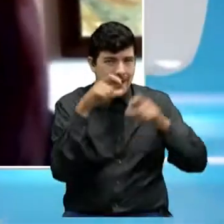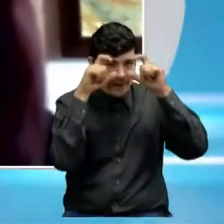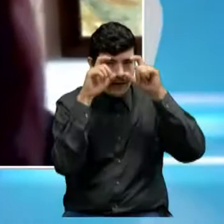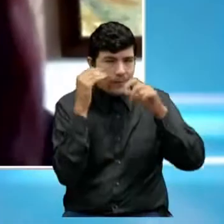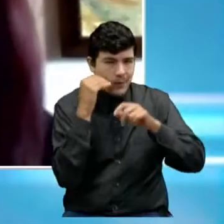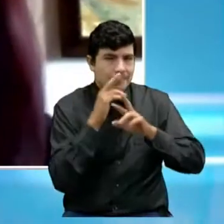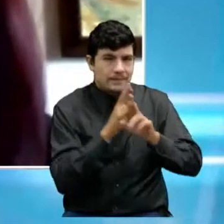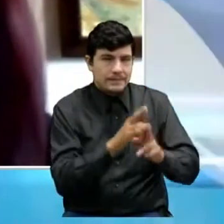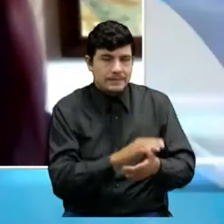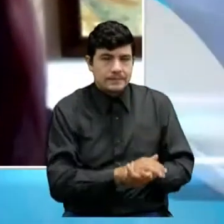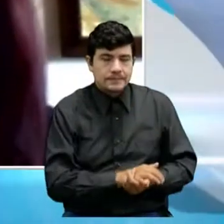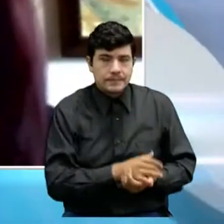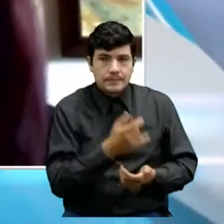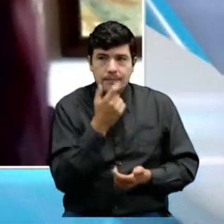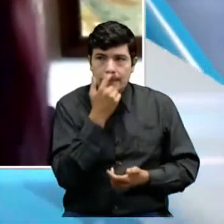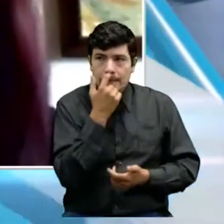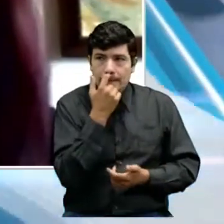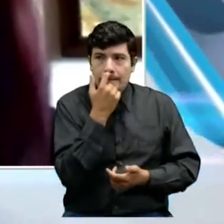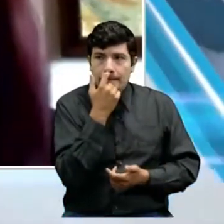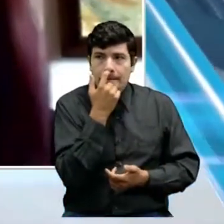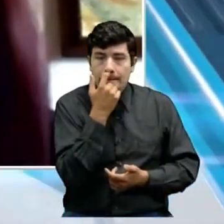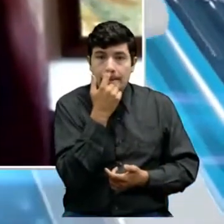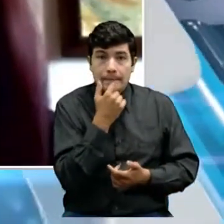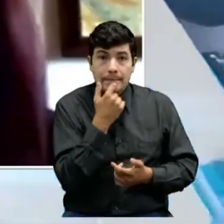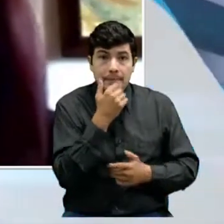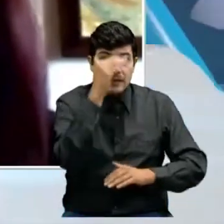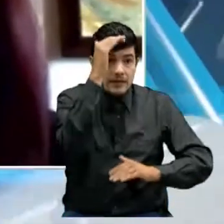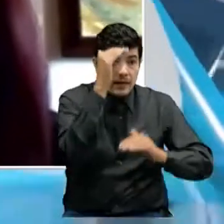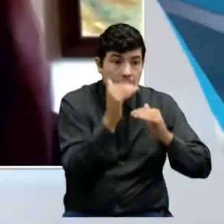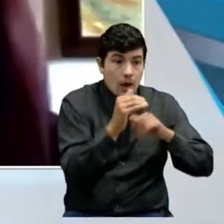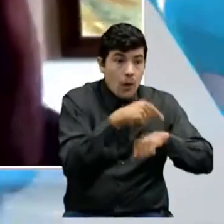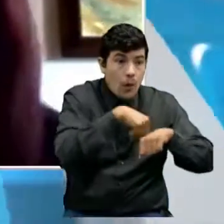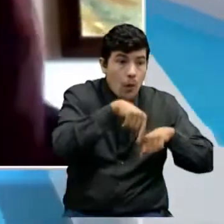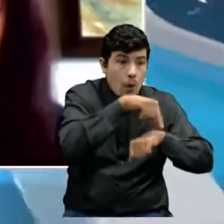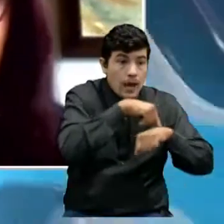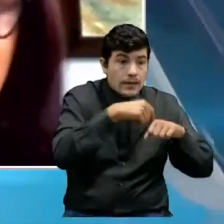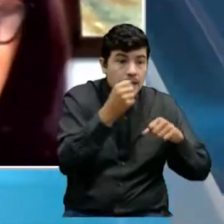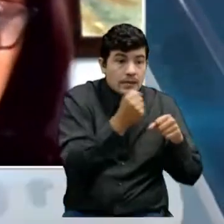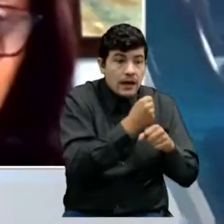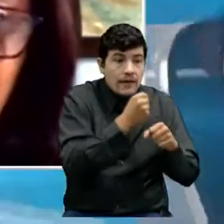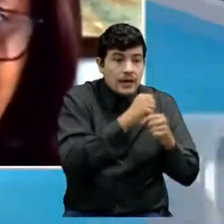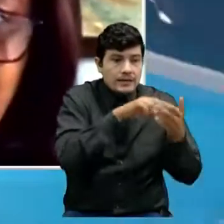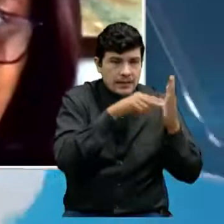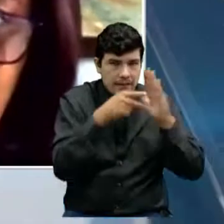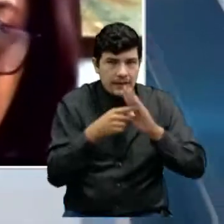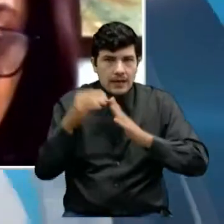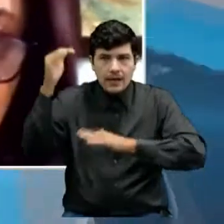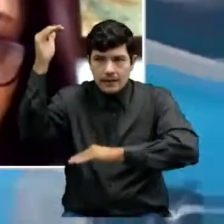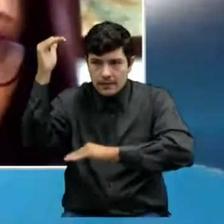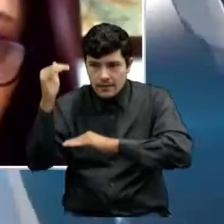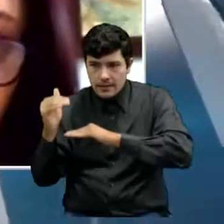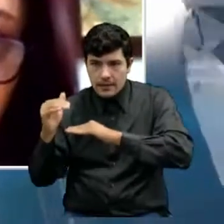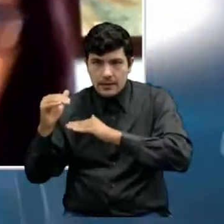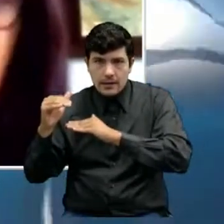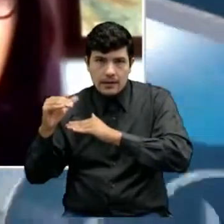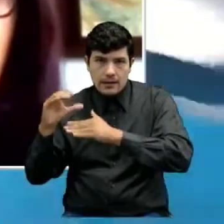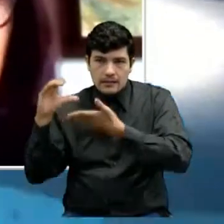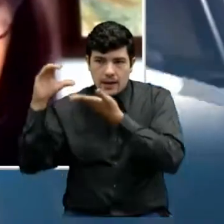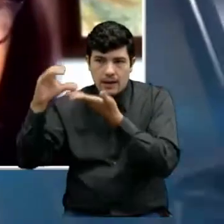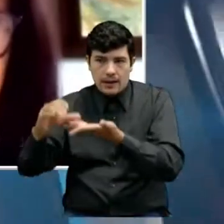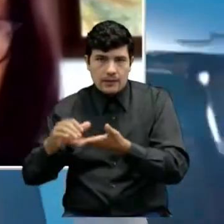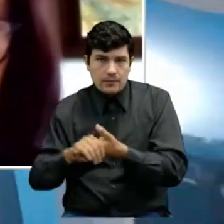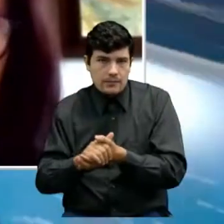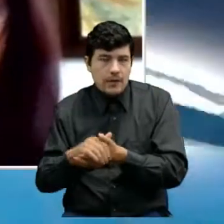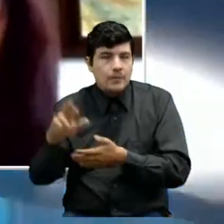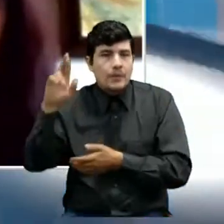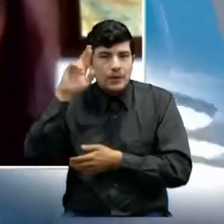si se redujo el número de horas laborales, por ende se tuvo que reducir el salario. Por